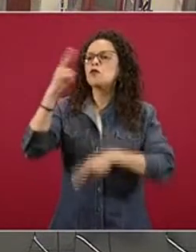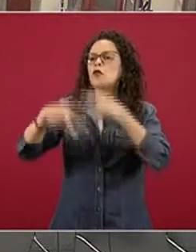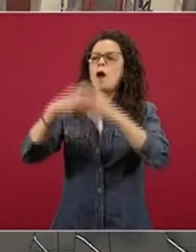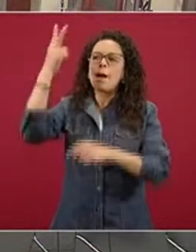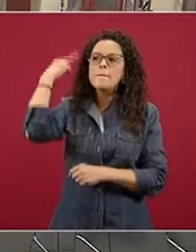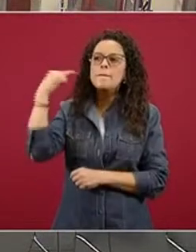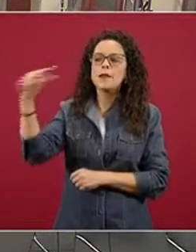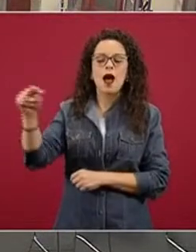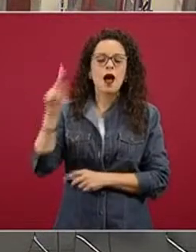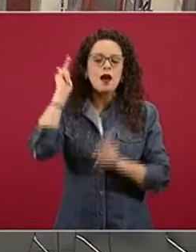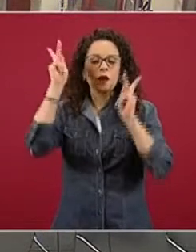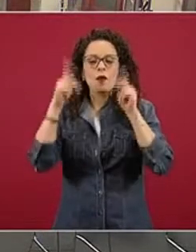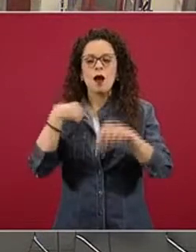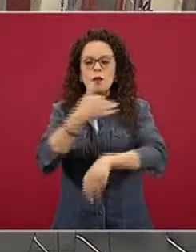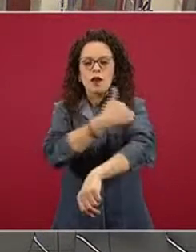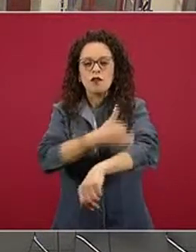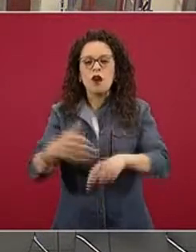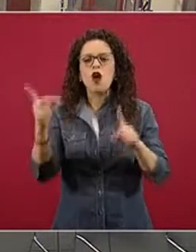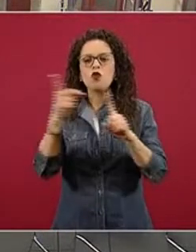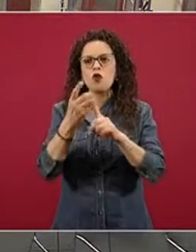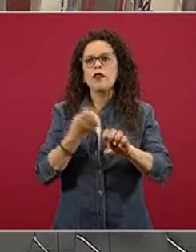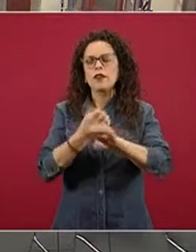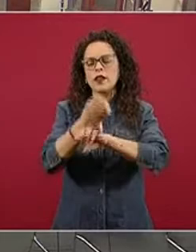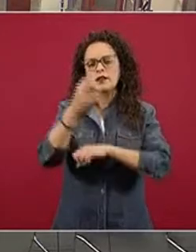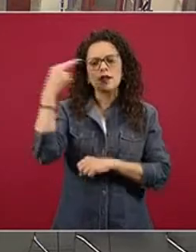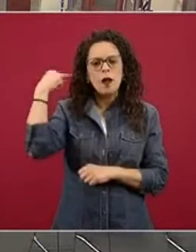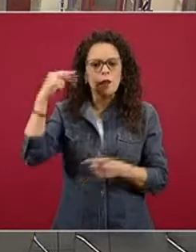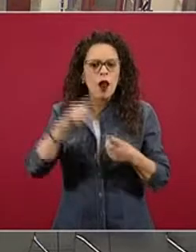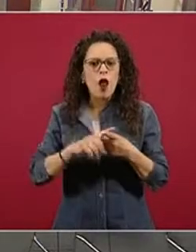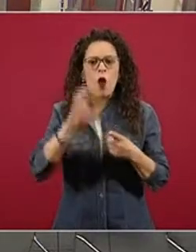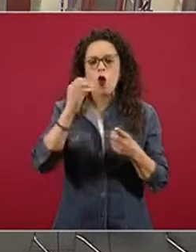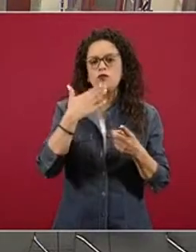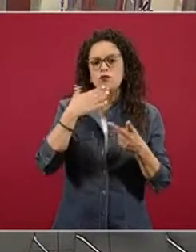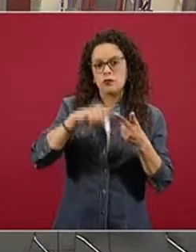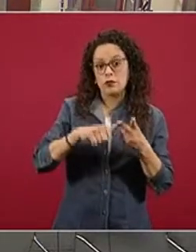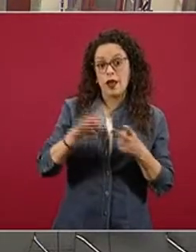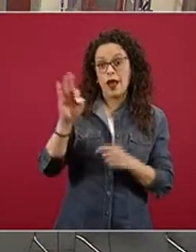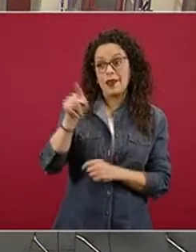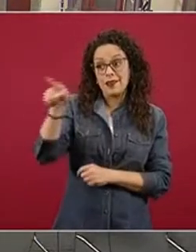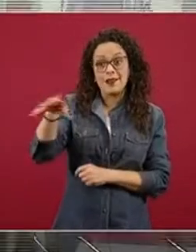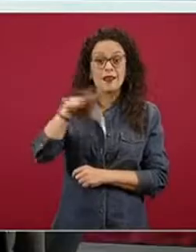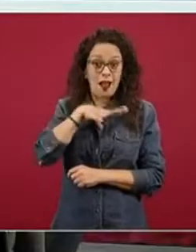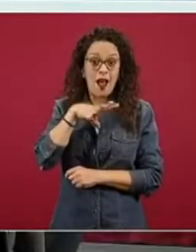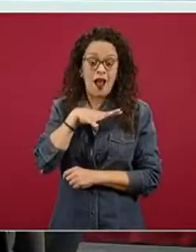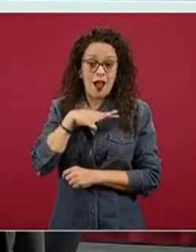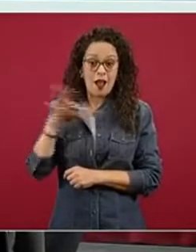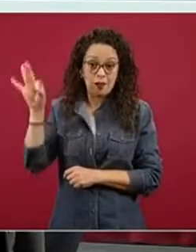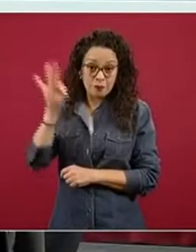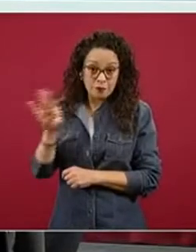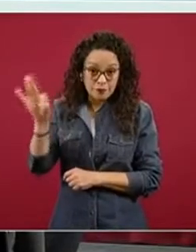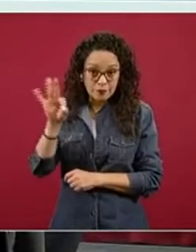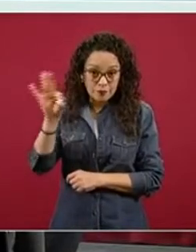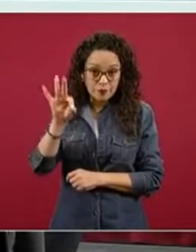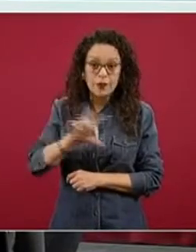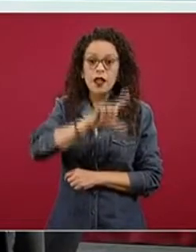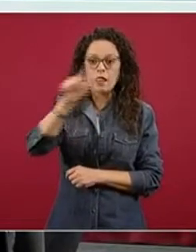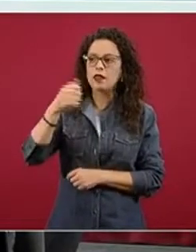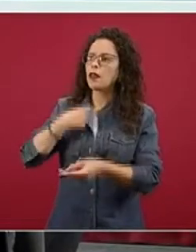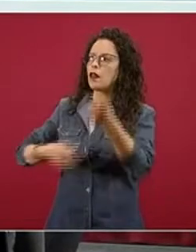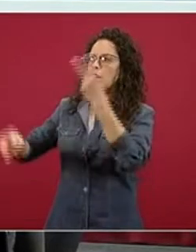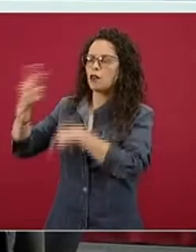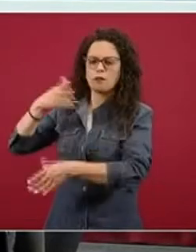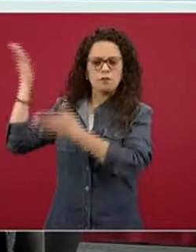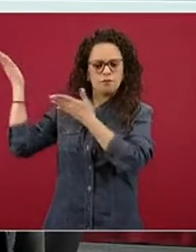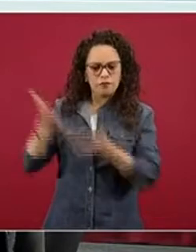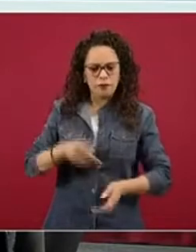ir a visitar a un familiar en Veracruz y entonces allá hay vector. Yo vengo a la Ciudad de México y tengo fiebre,